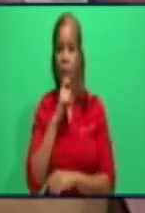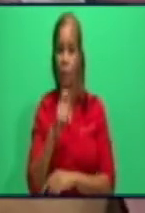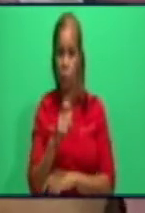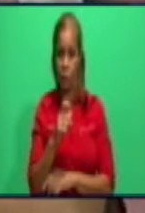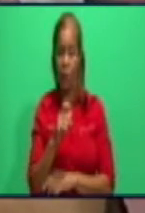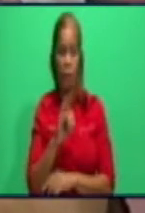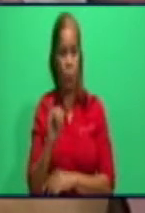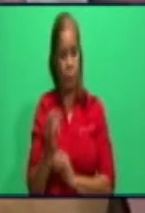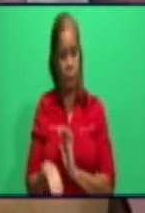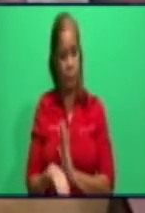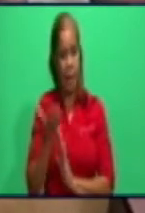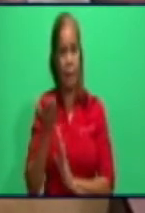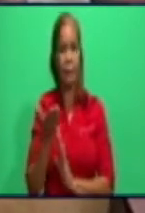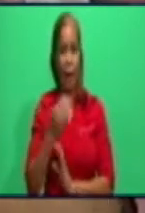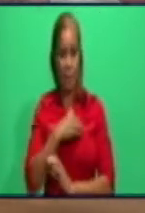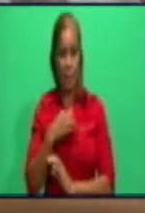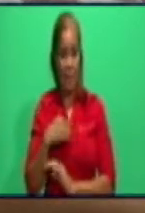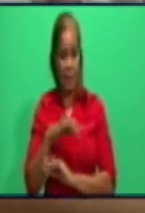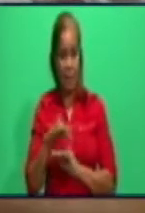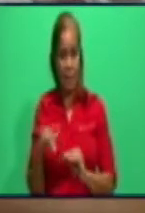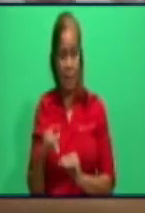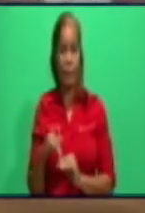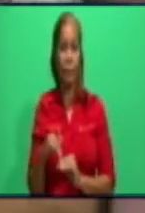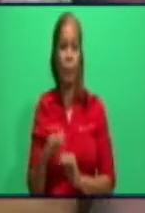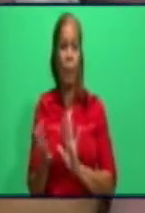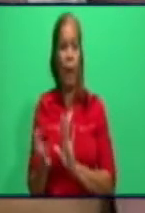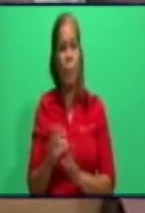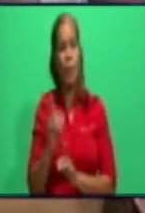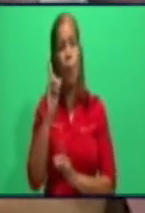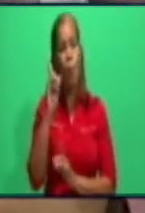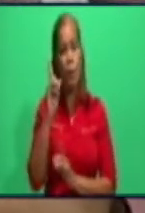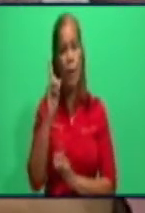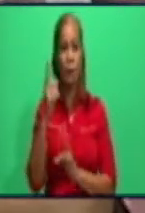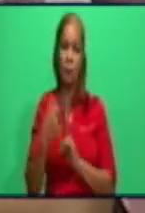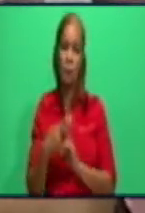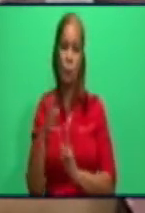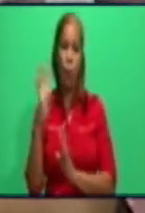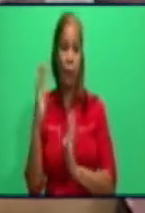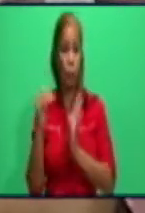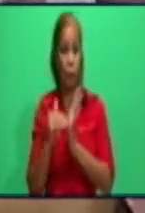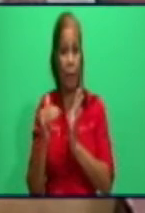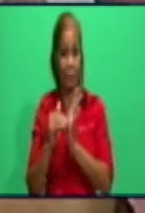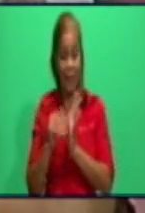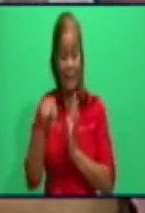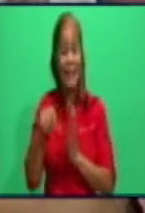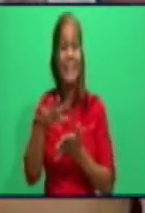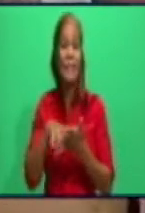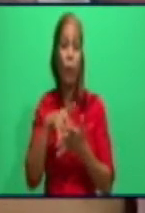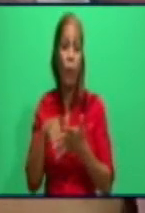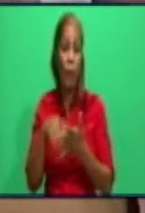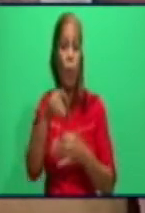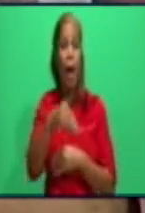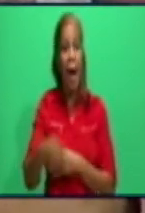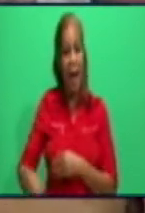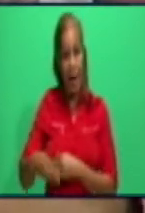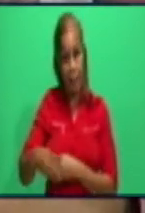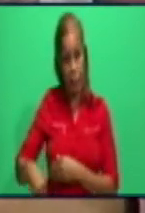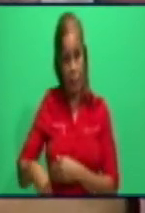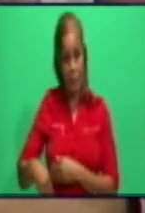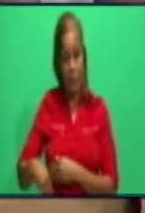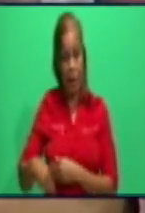secuencia del flujo sigue. Se ha establecido entre 1 y 4 de la tarde, va a ser un horario de altas médicas, donde nosotros ya conciliamos con